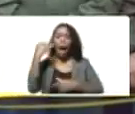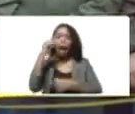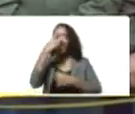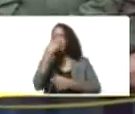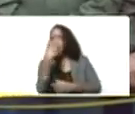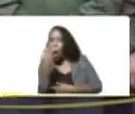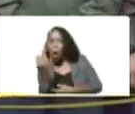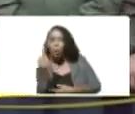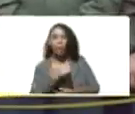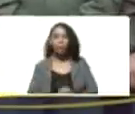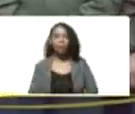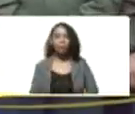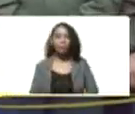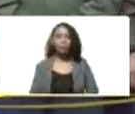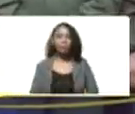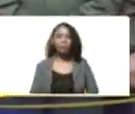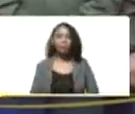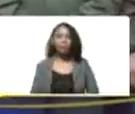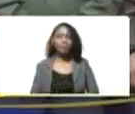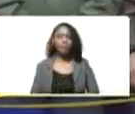pobreza.